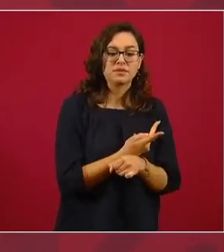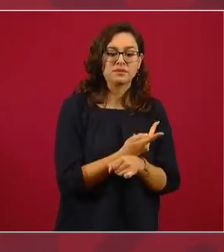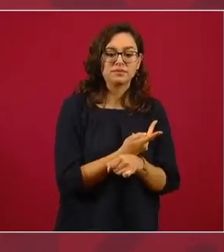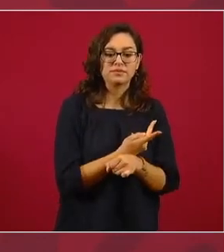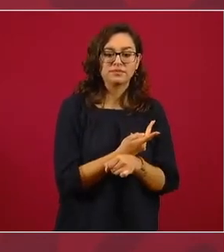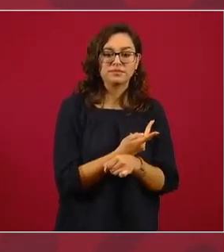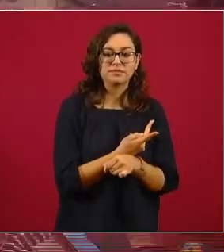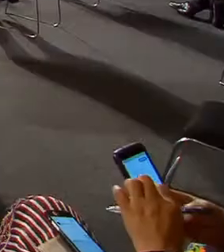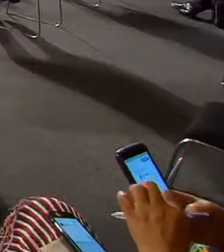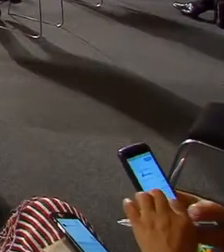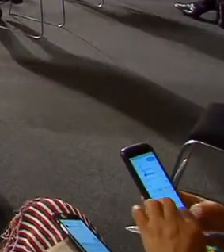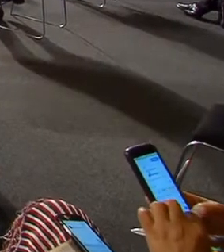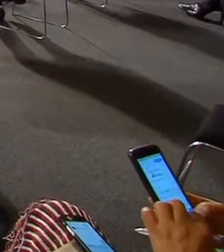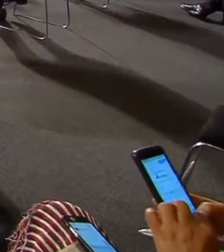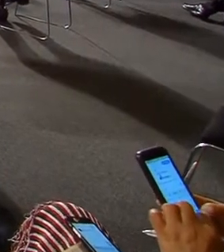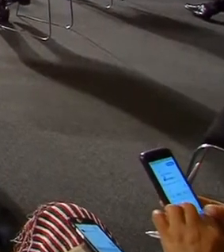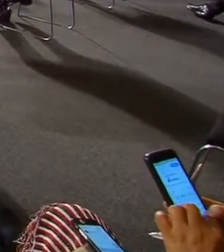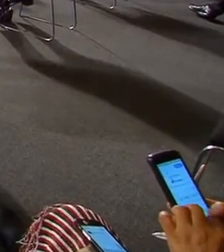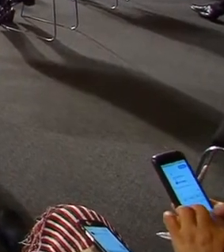Pues